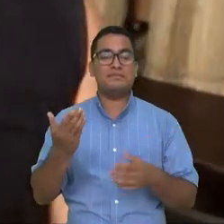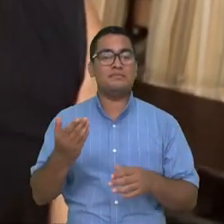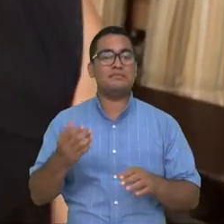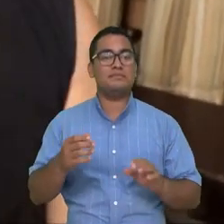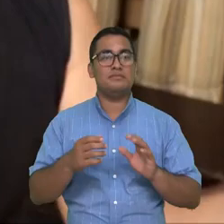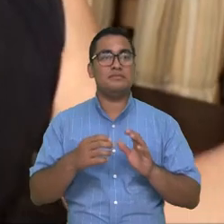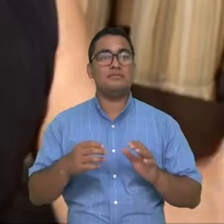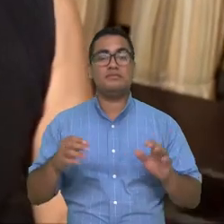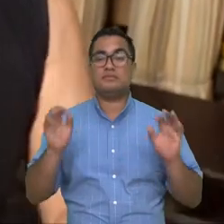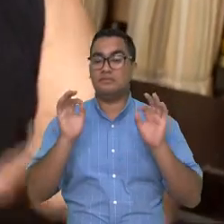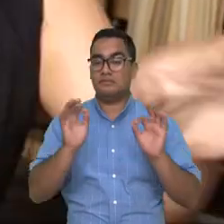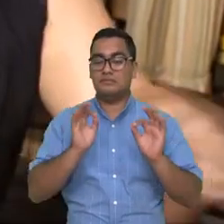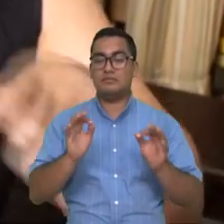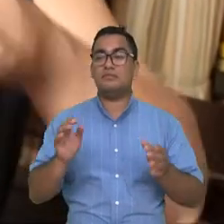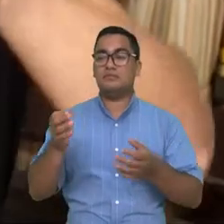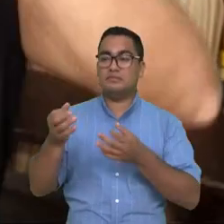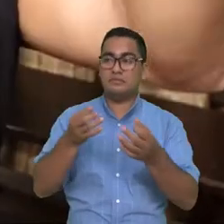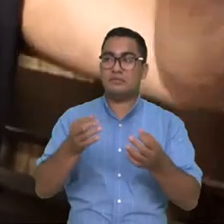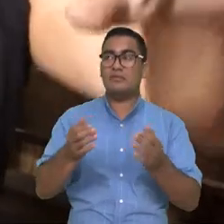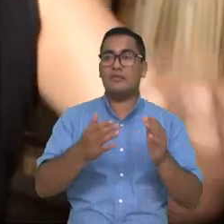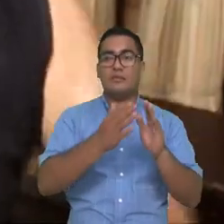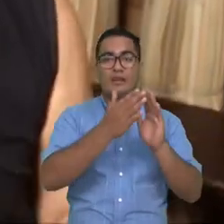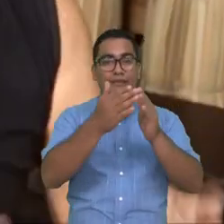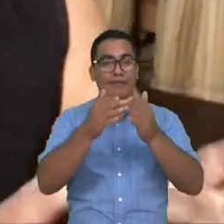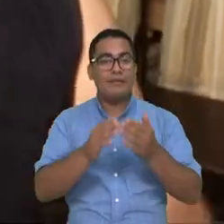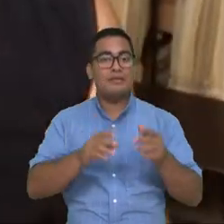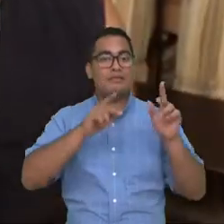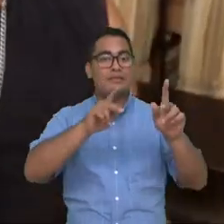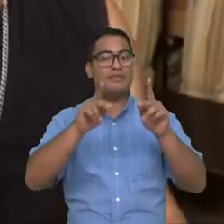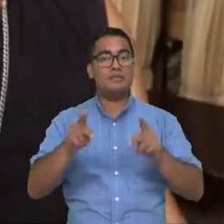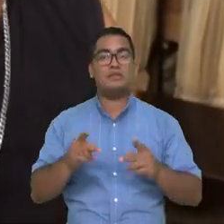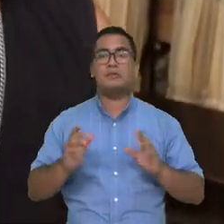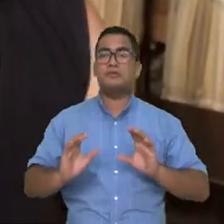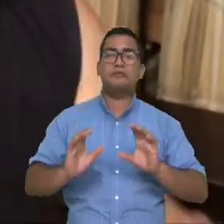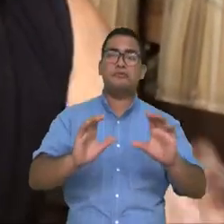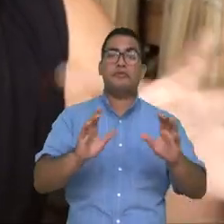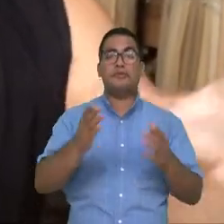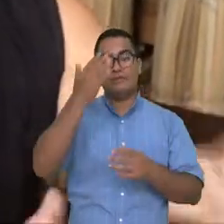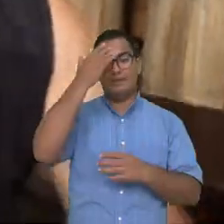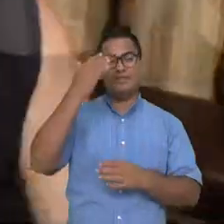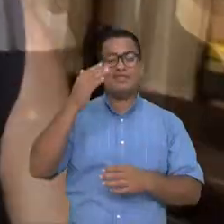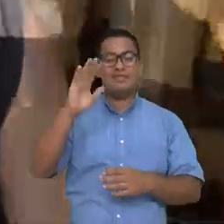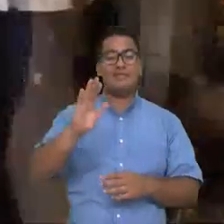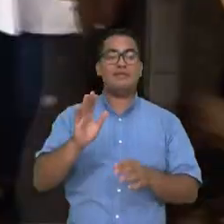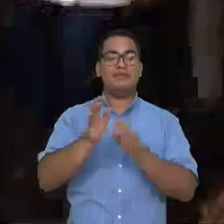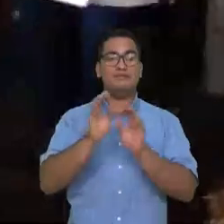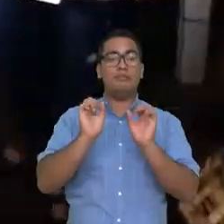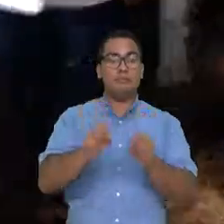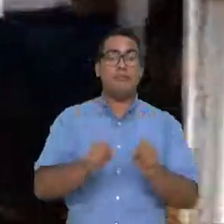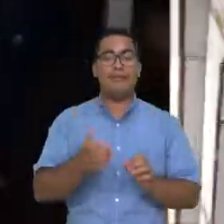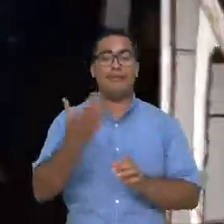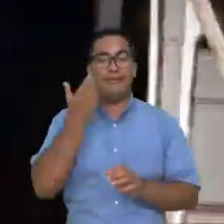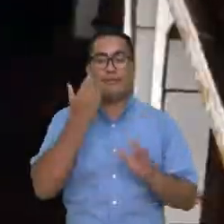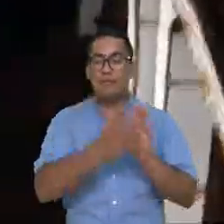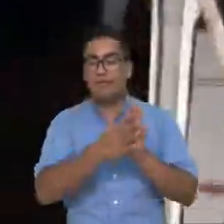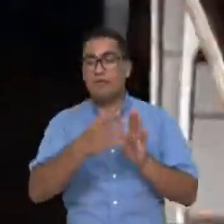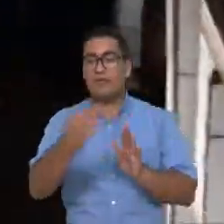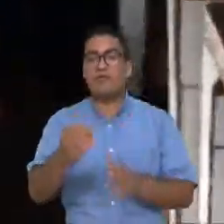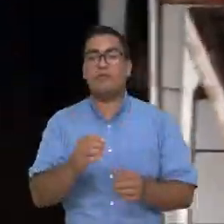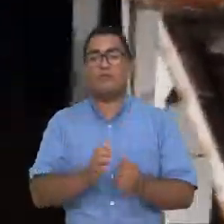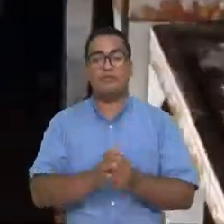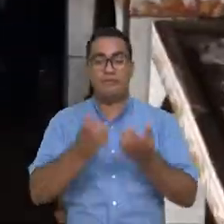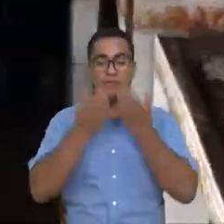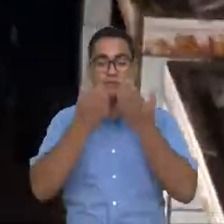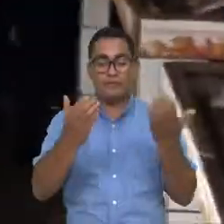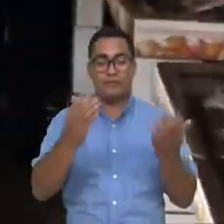flote. Y ya como le explico a él, en los barrios, la gente que anda muy así en la calle, usted sabe que son los que nos pueden transmitir esa enfermedad. Informó